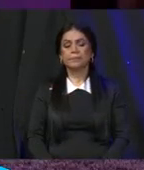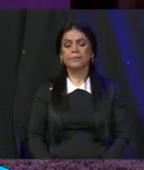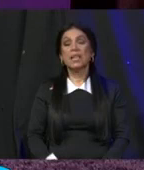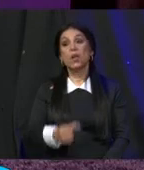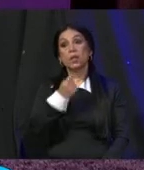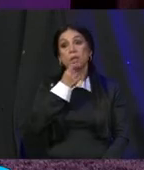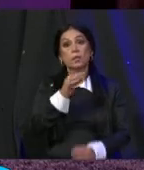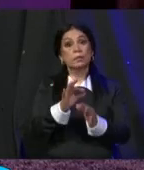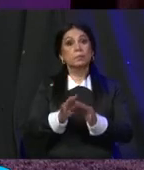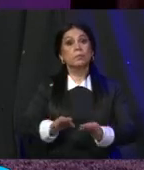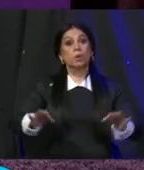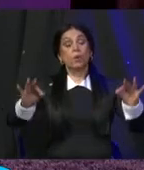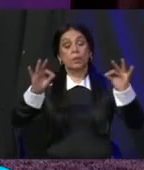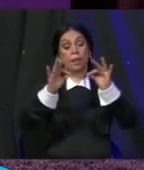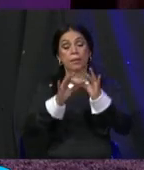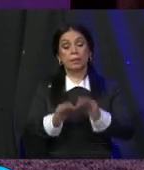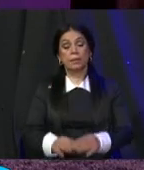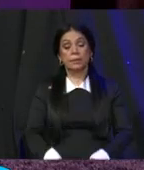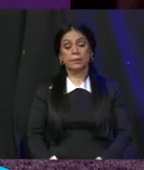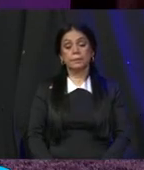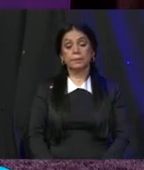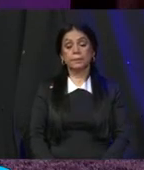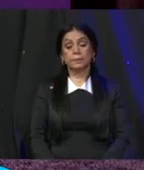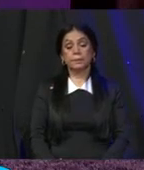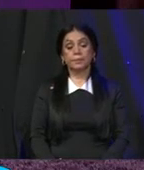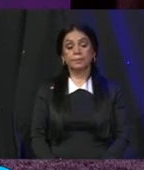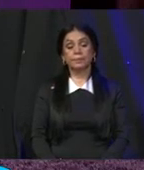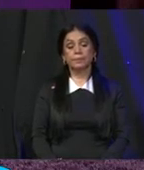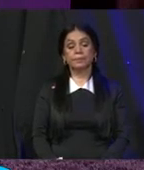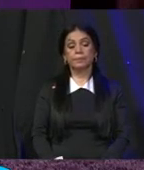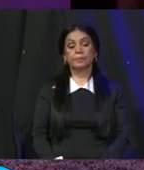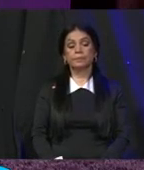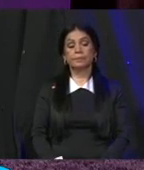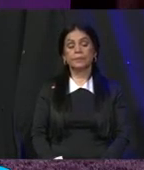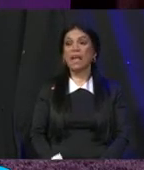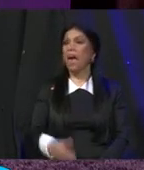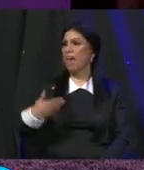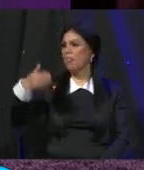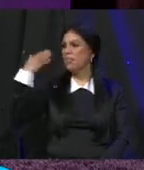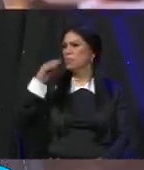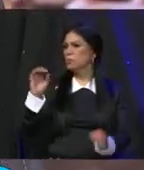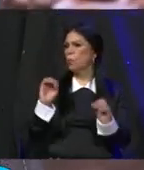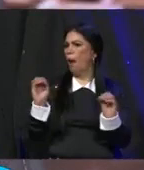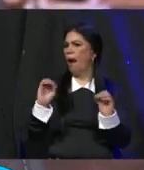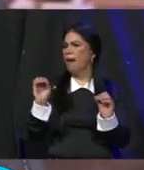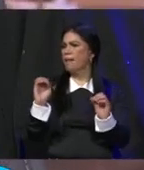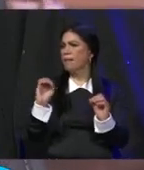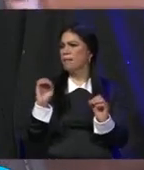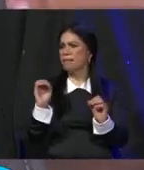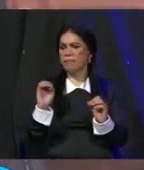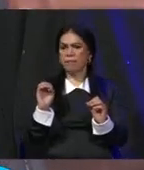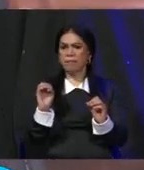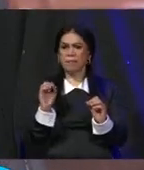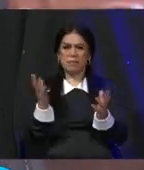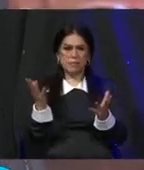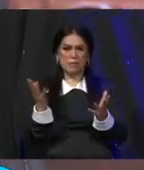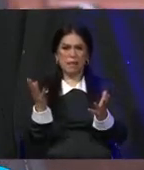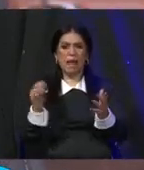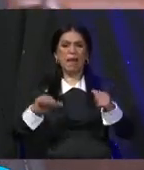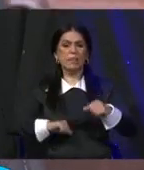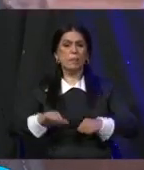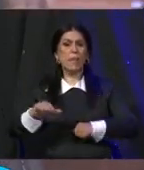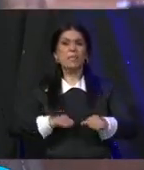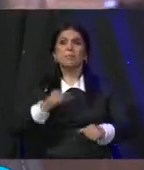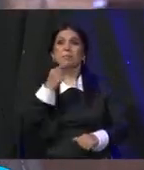Hubo una época en que había escasez de entretenimiento, ¿sí?, infantil. Sí. Y creo que eso nos ayudó a